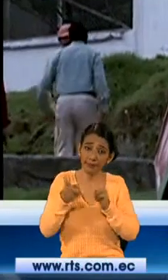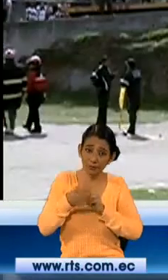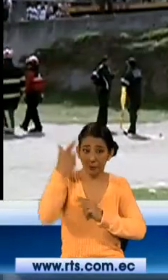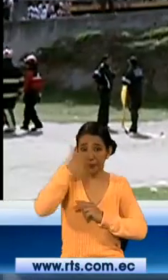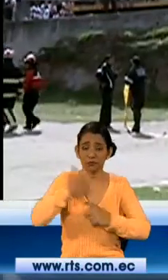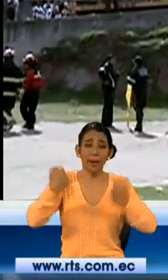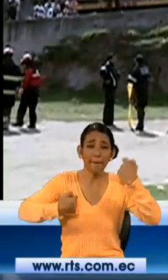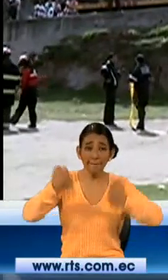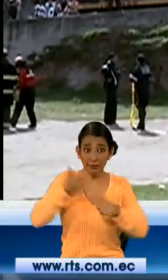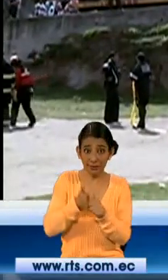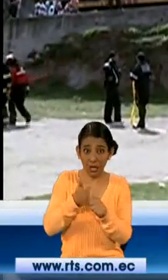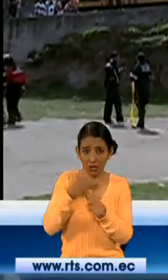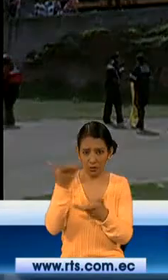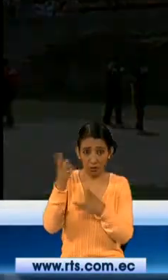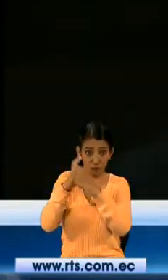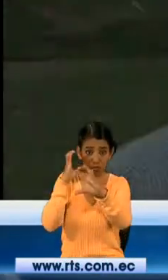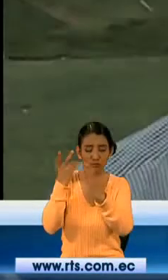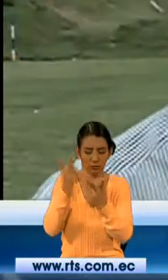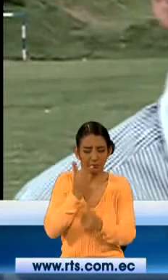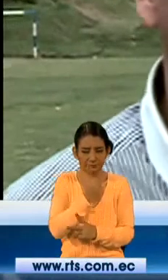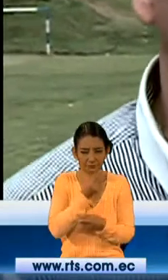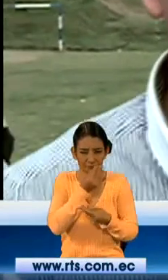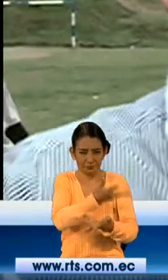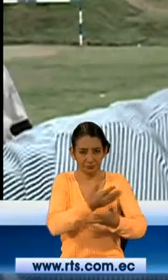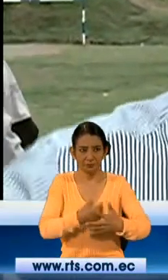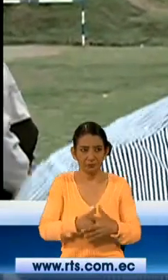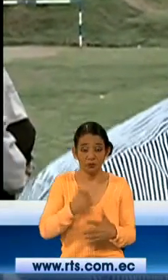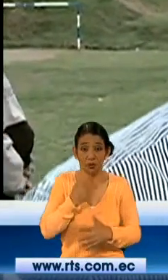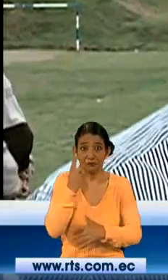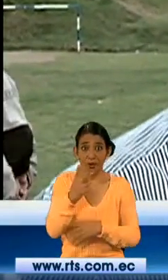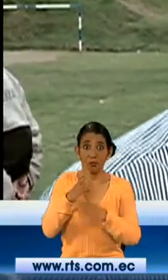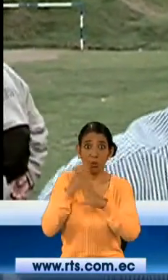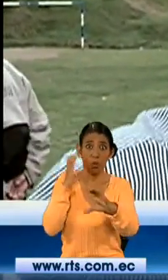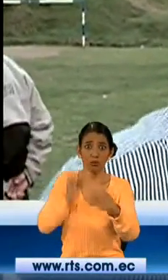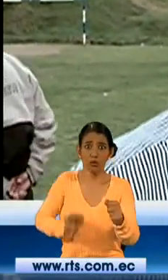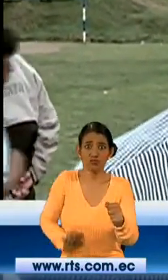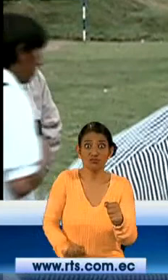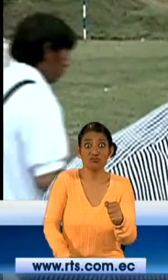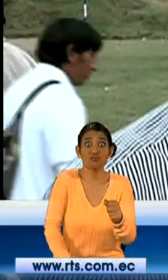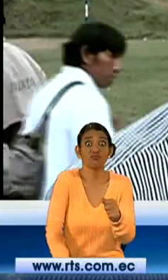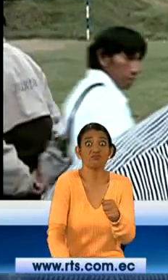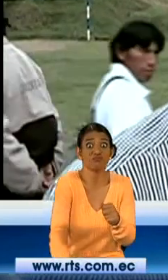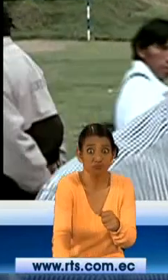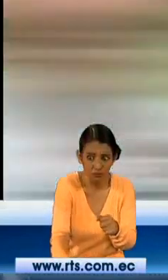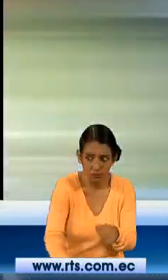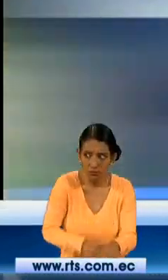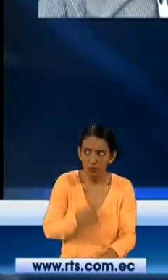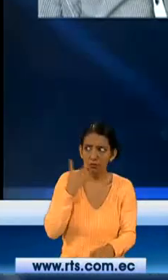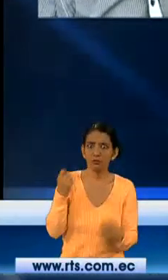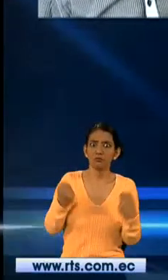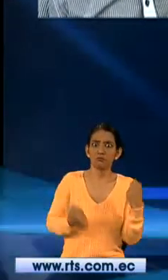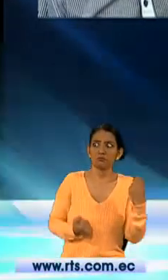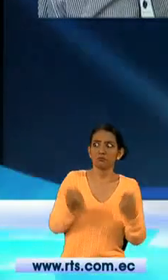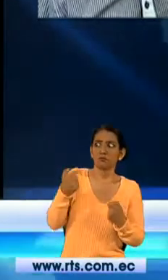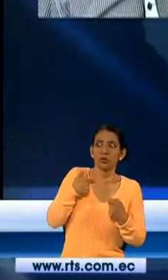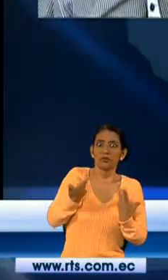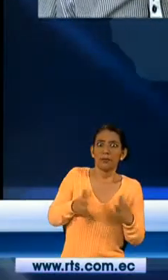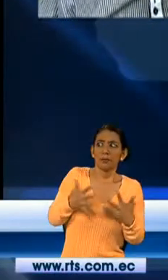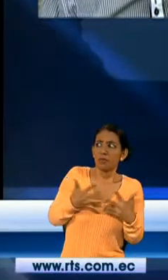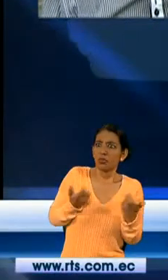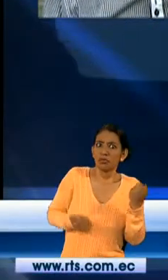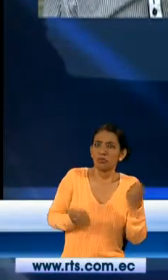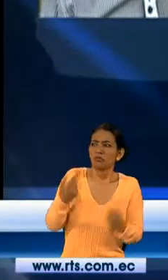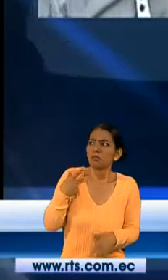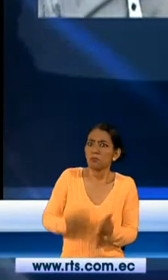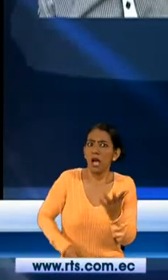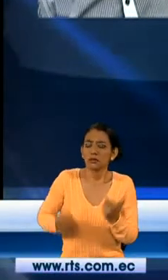del autobús cuentan lo sucedido. Veo que coge velocidad el bus, marcha atrás a la altura del puente 3. Yo también me puse nervioso porque no sabía qué